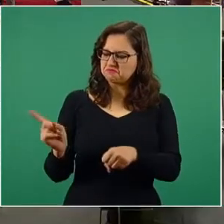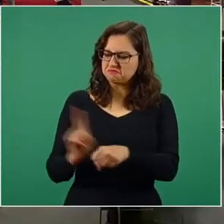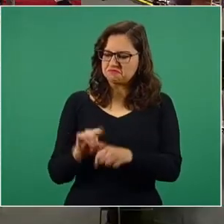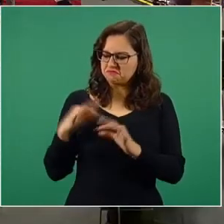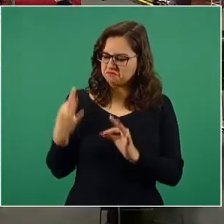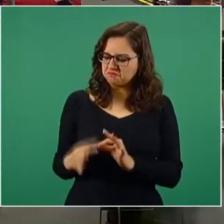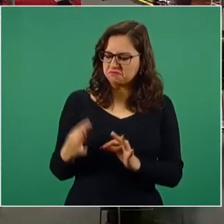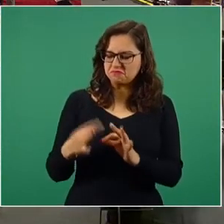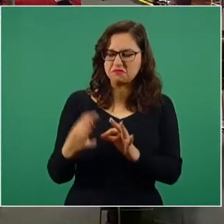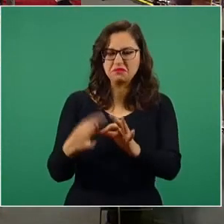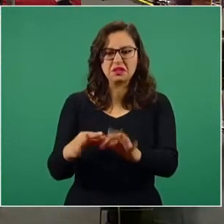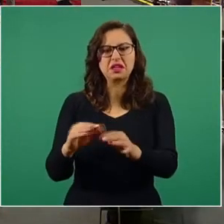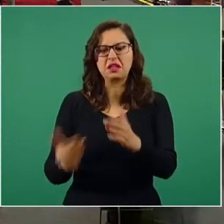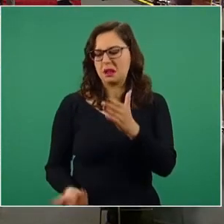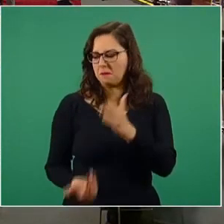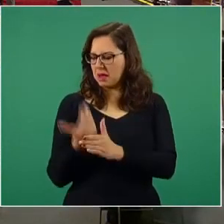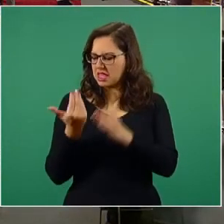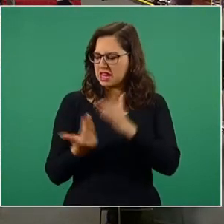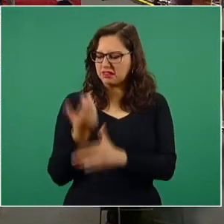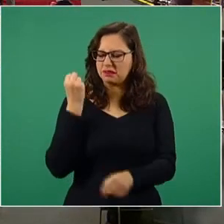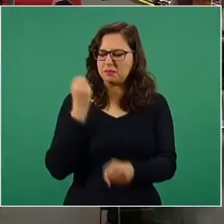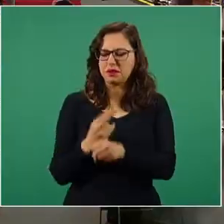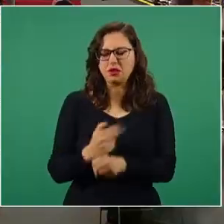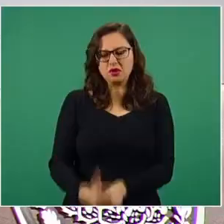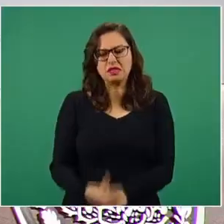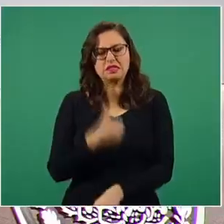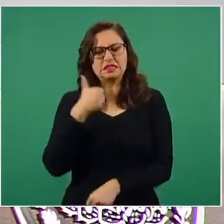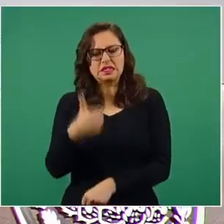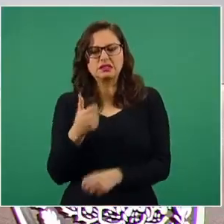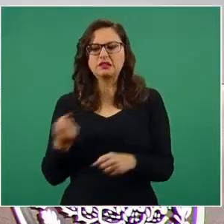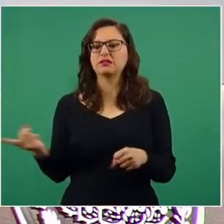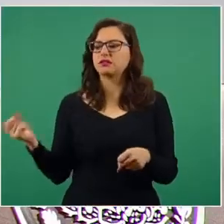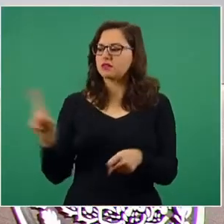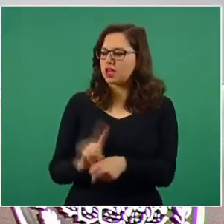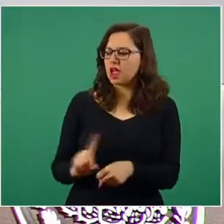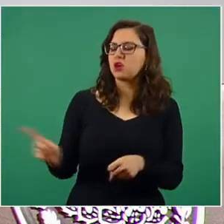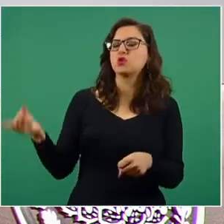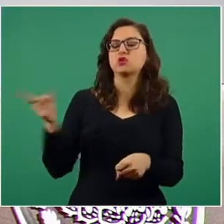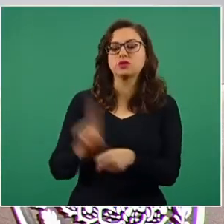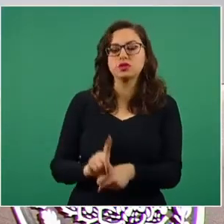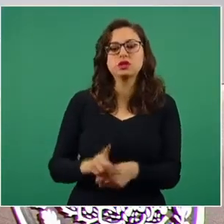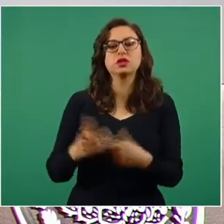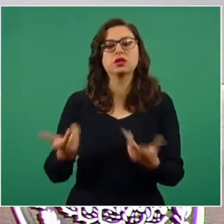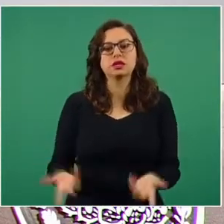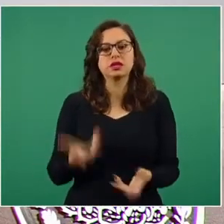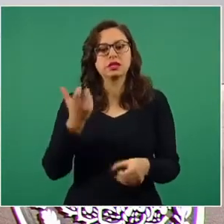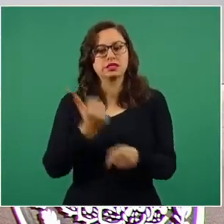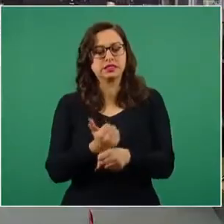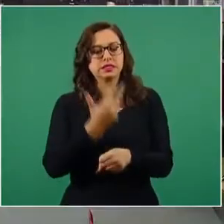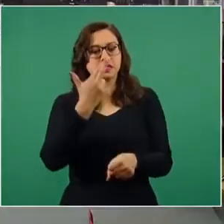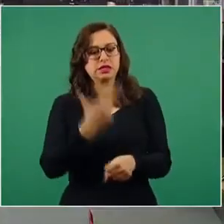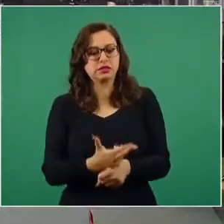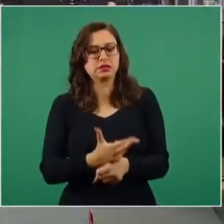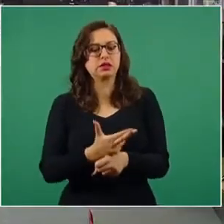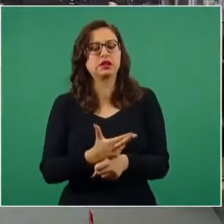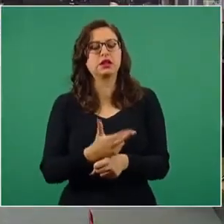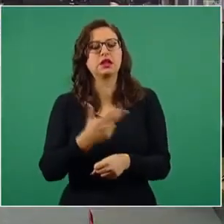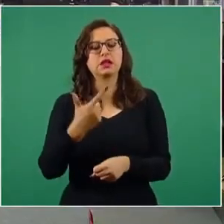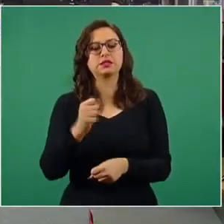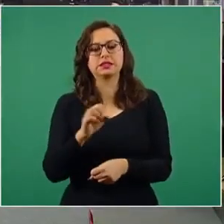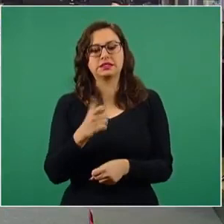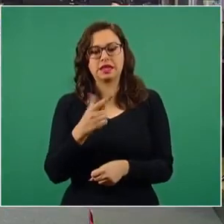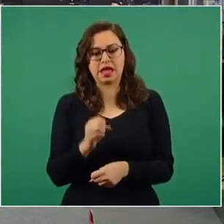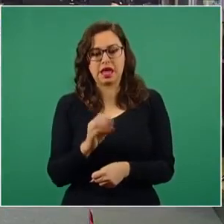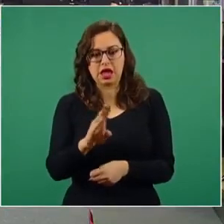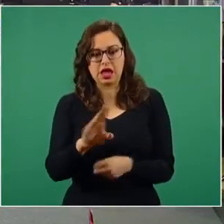las 6 de la mañana y en el que participan la secretaria de Gobernación, doctora Olga Sánchez Cordero,